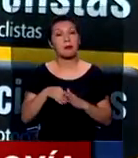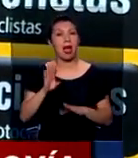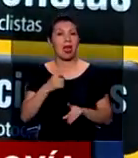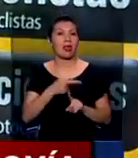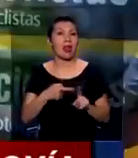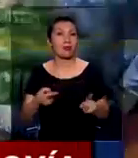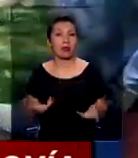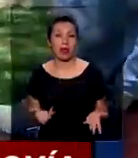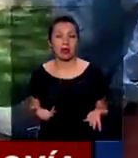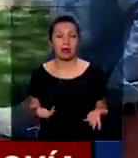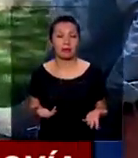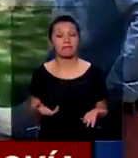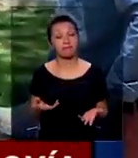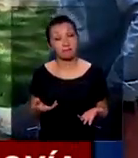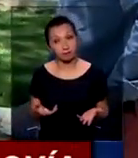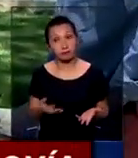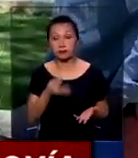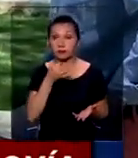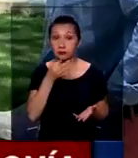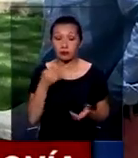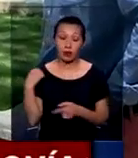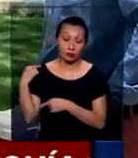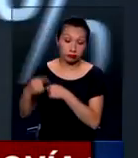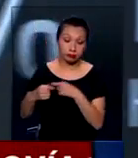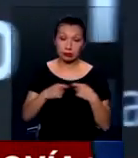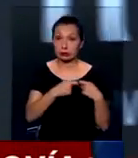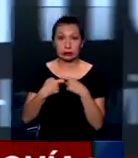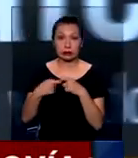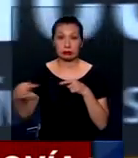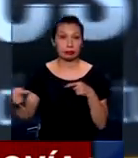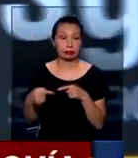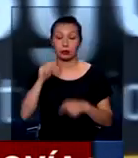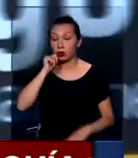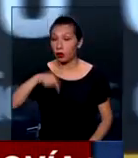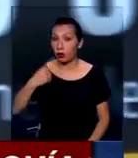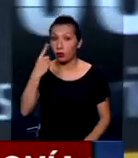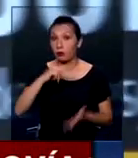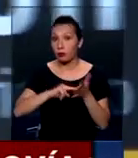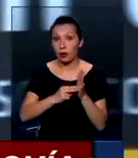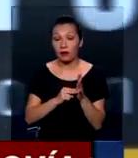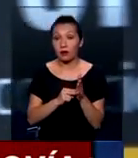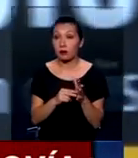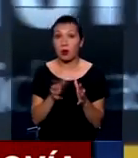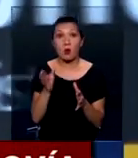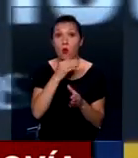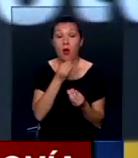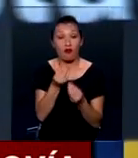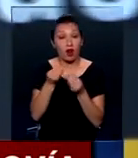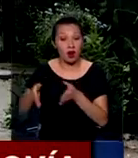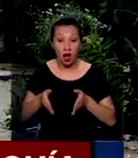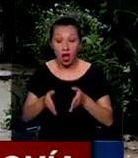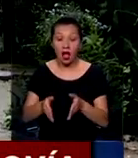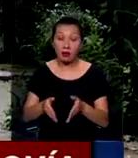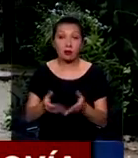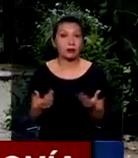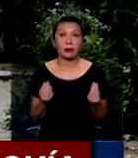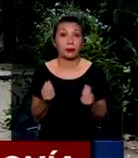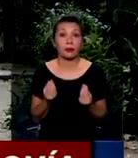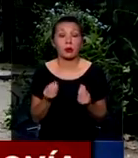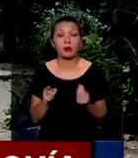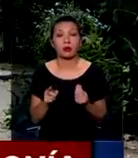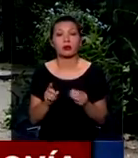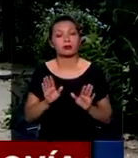es más de la mitad, exacto. De ahí entonces la histórica disputa que se ve a diario, un problema que ante la escasez de infraestructura se resuelve